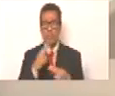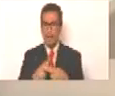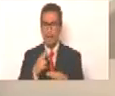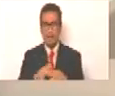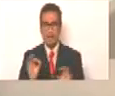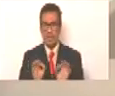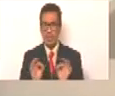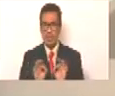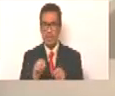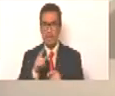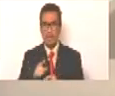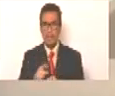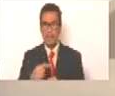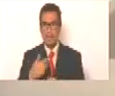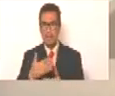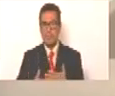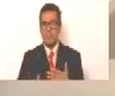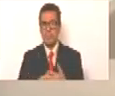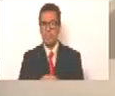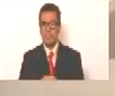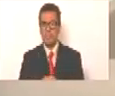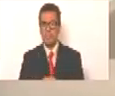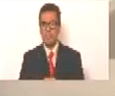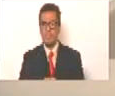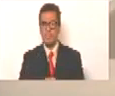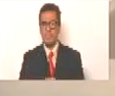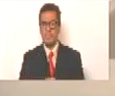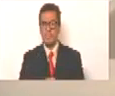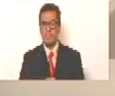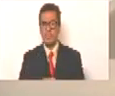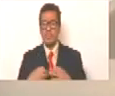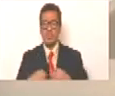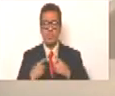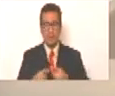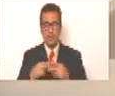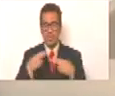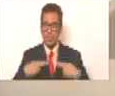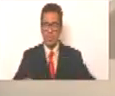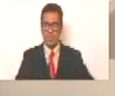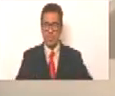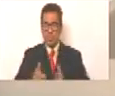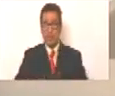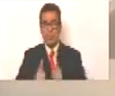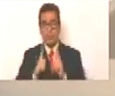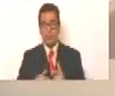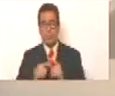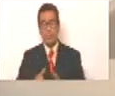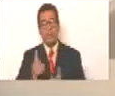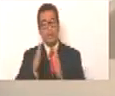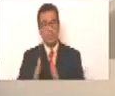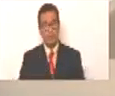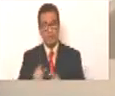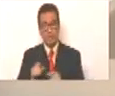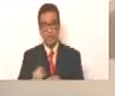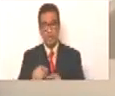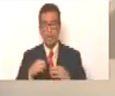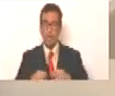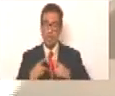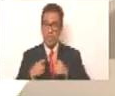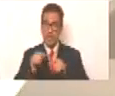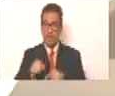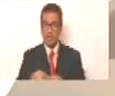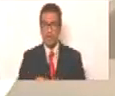inocuidad y salubridad de la bebida ni para la salud humana. Previa autorización de autoridades con competencia sanitaria y de salud. Es